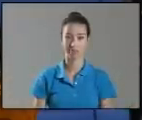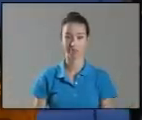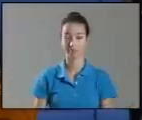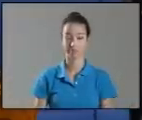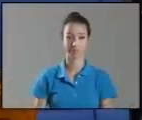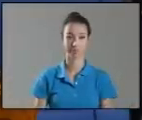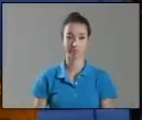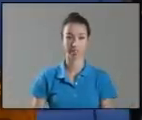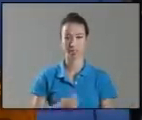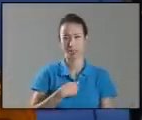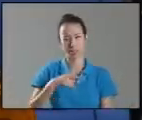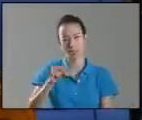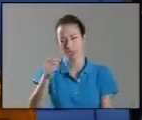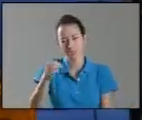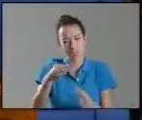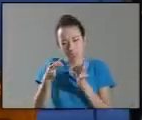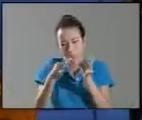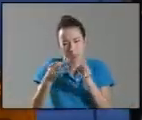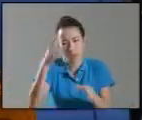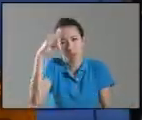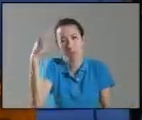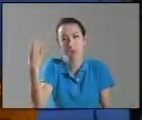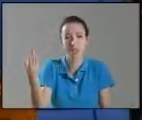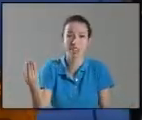Ni siquiera pueden defender la camiseta, hermano.